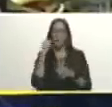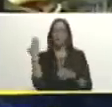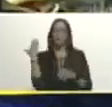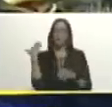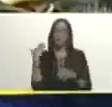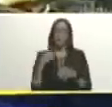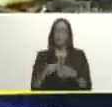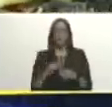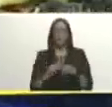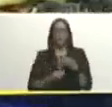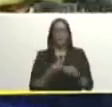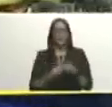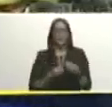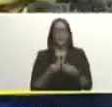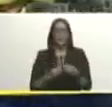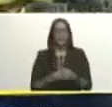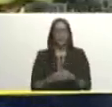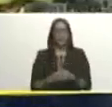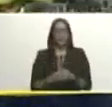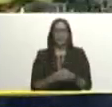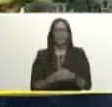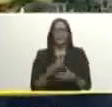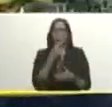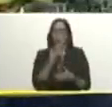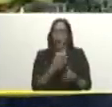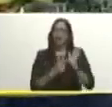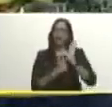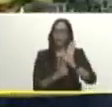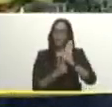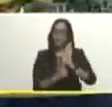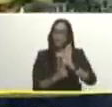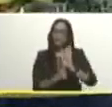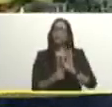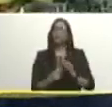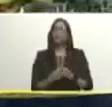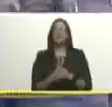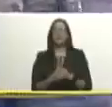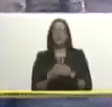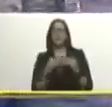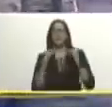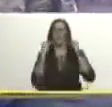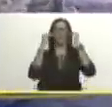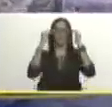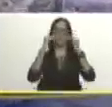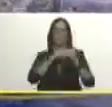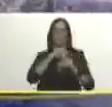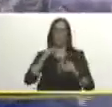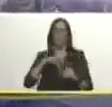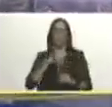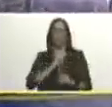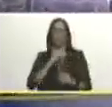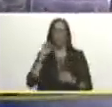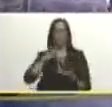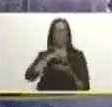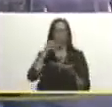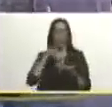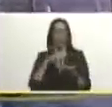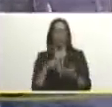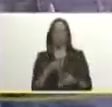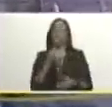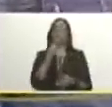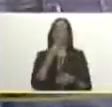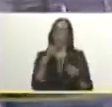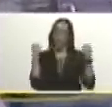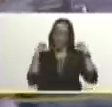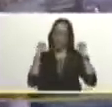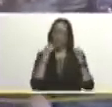realizaron una buena representación donde dejaron bien en alto nuestro tricolor nacional. Correcto. Buen entrenamiento, buena